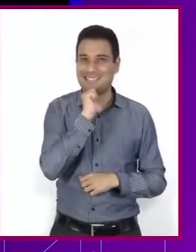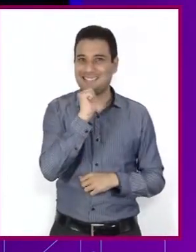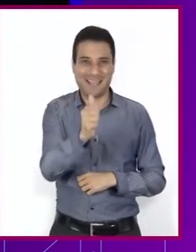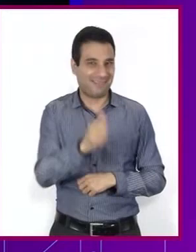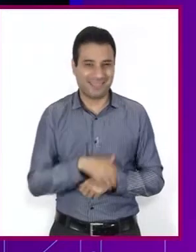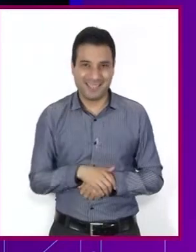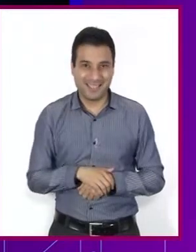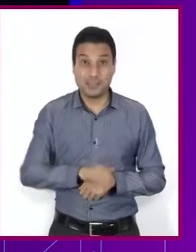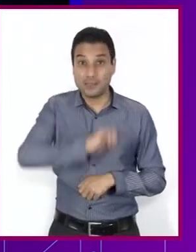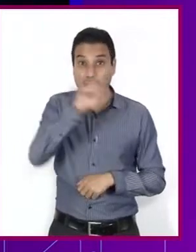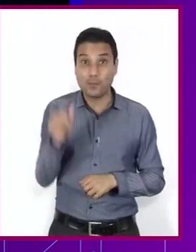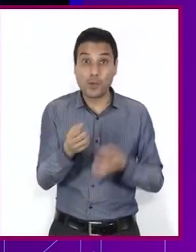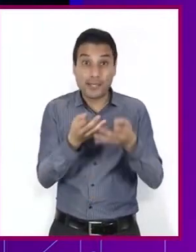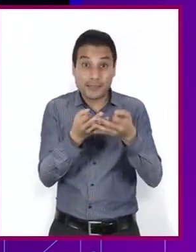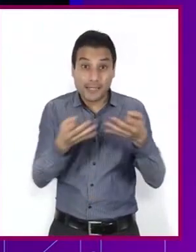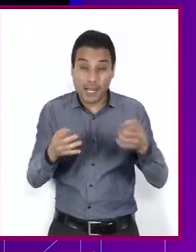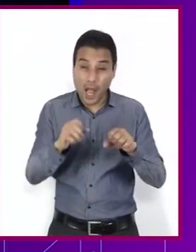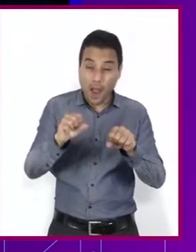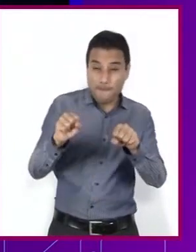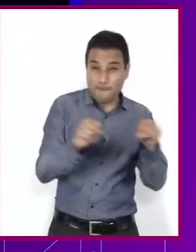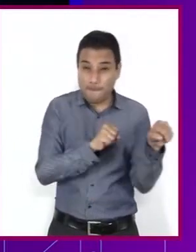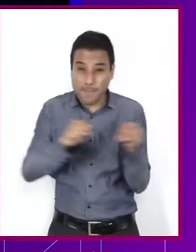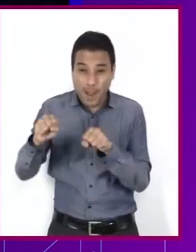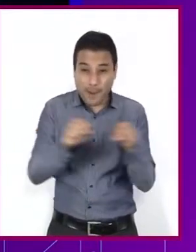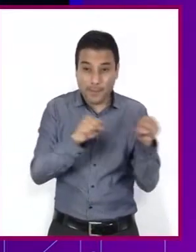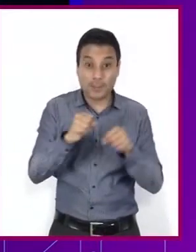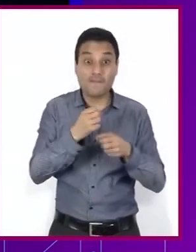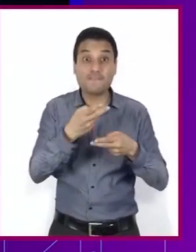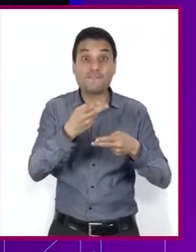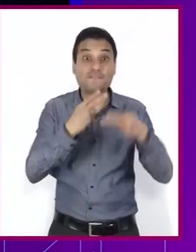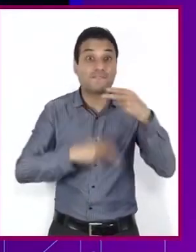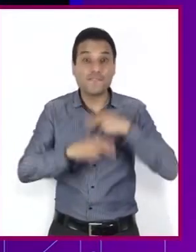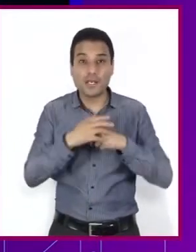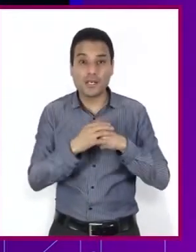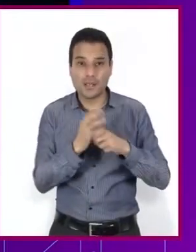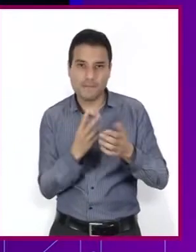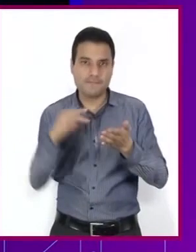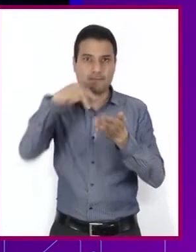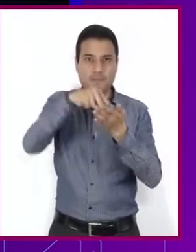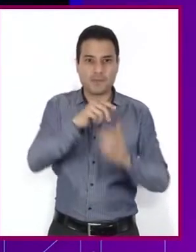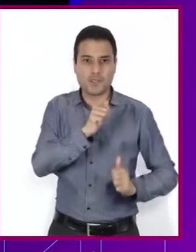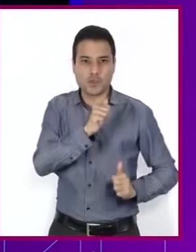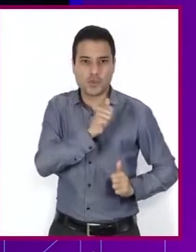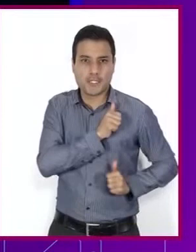Entonces tembló la tierra y salió Mixcoatl, se